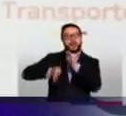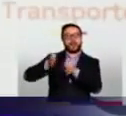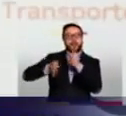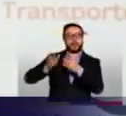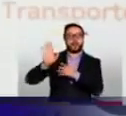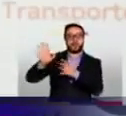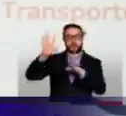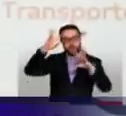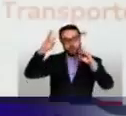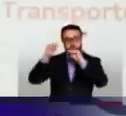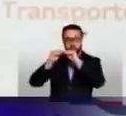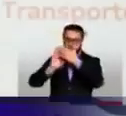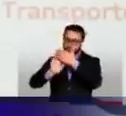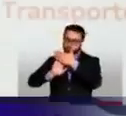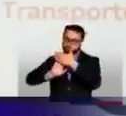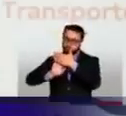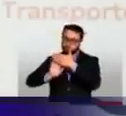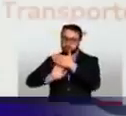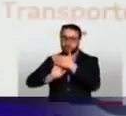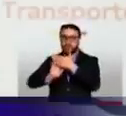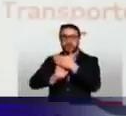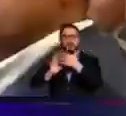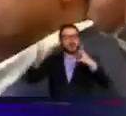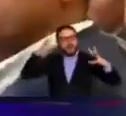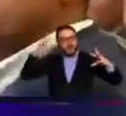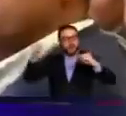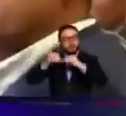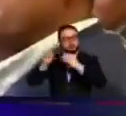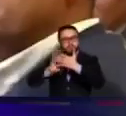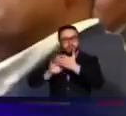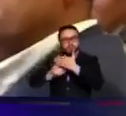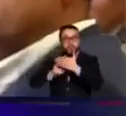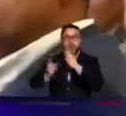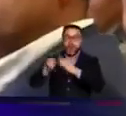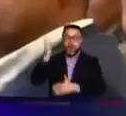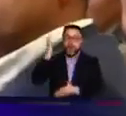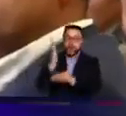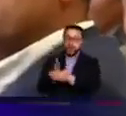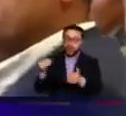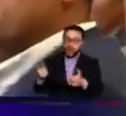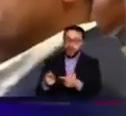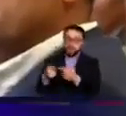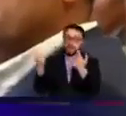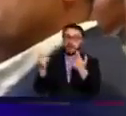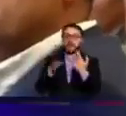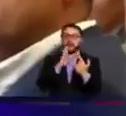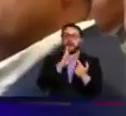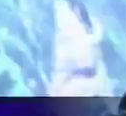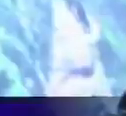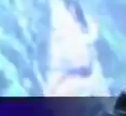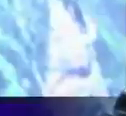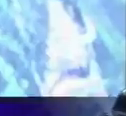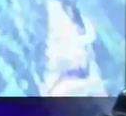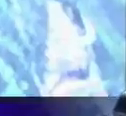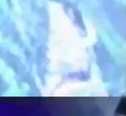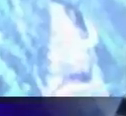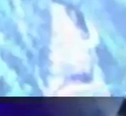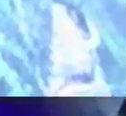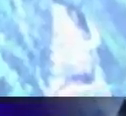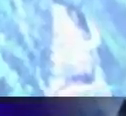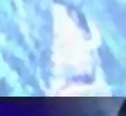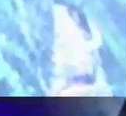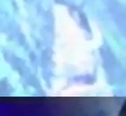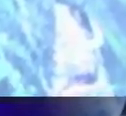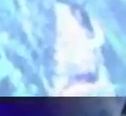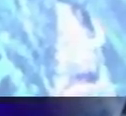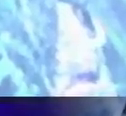de Conciliación, que dirima cualquier conflicto, sea el de su país. En su intervención, el